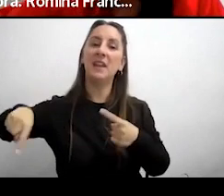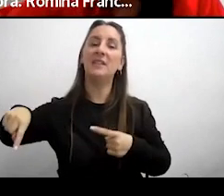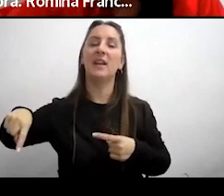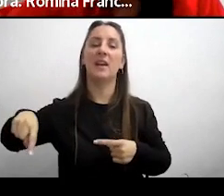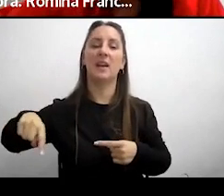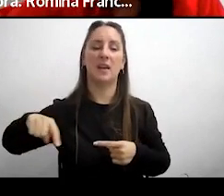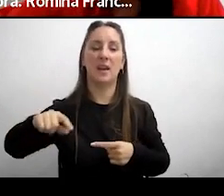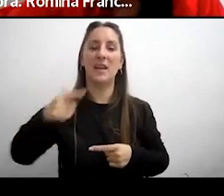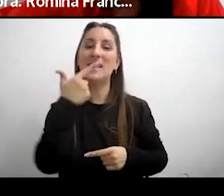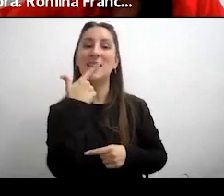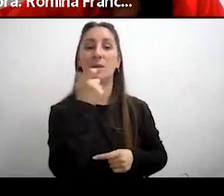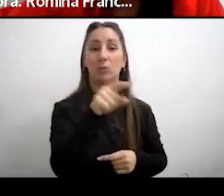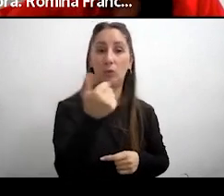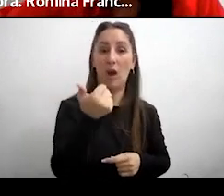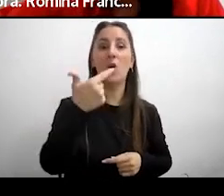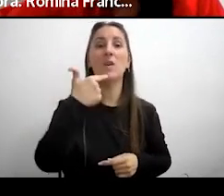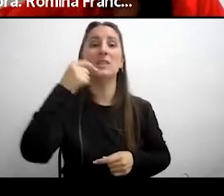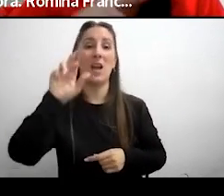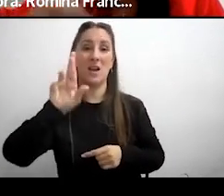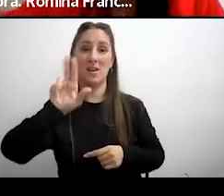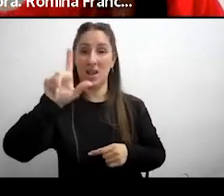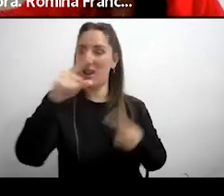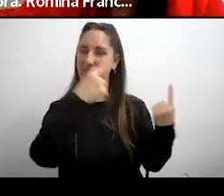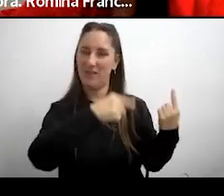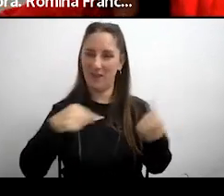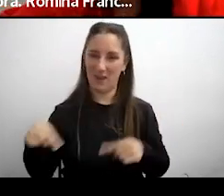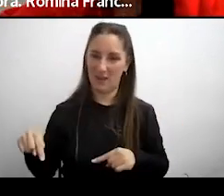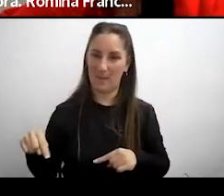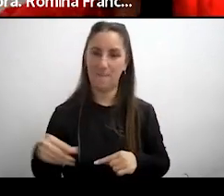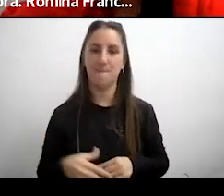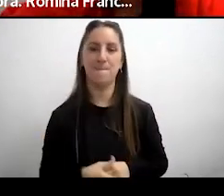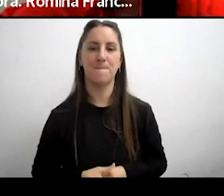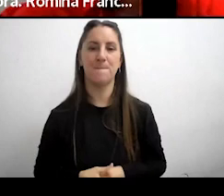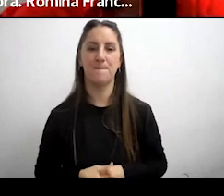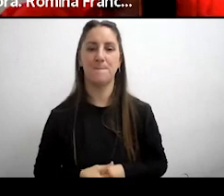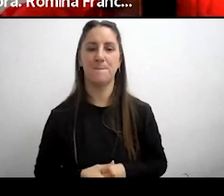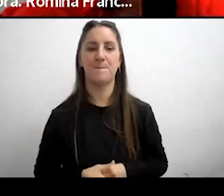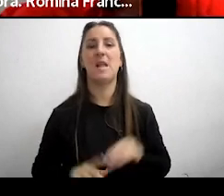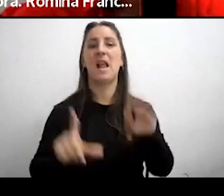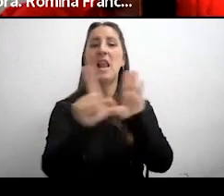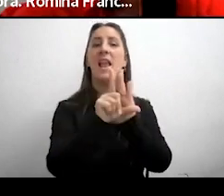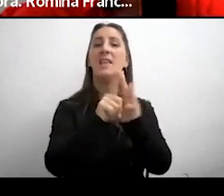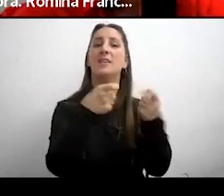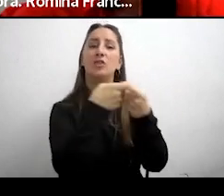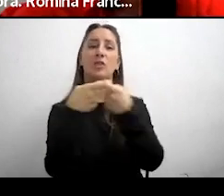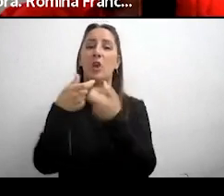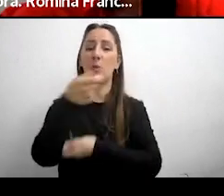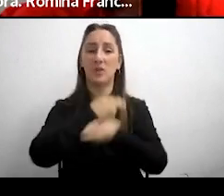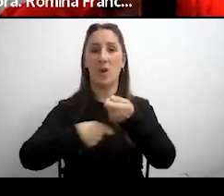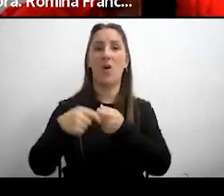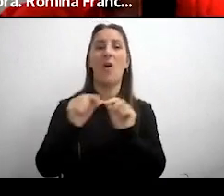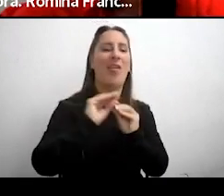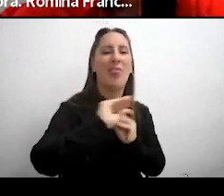una SA o en una SRL, porque si nos vamos a la ley de sociedades comerciales, los dividendos son